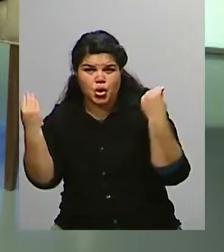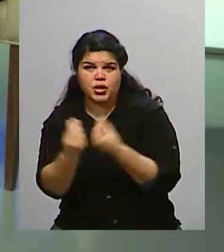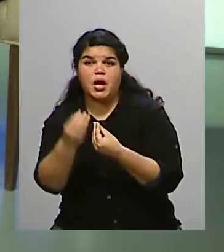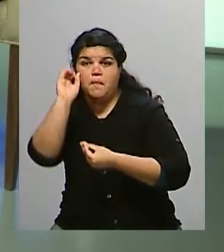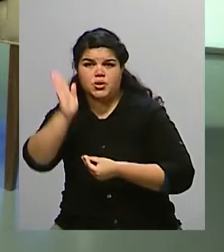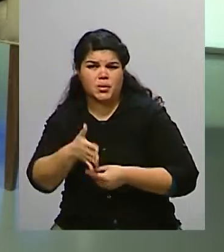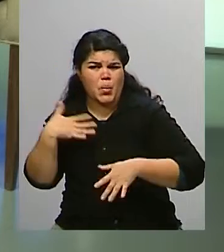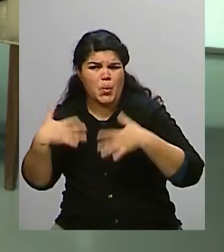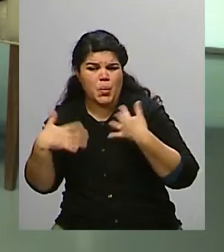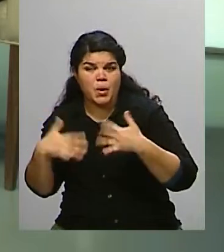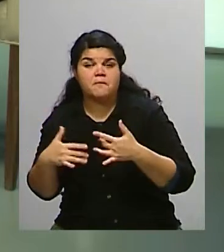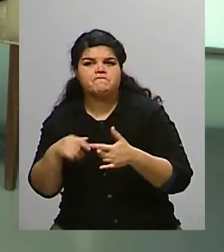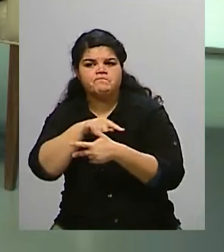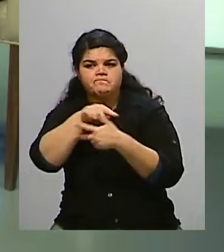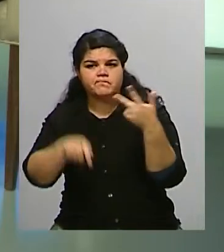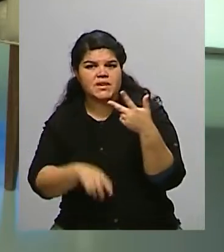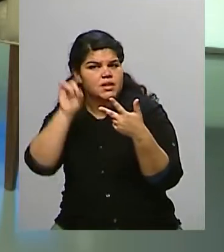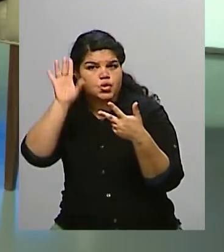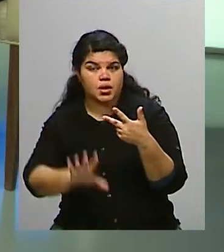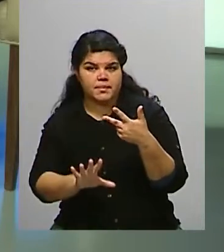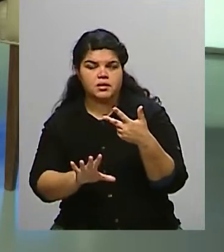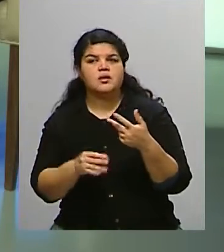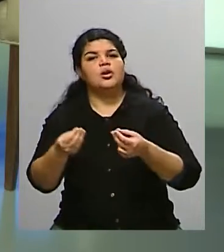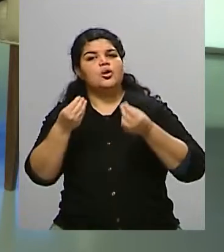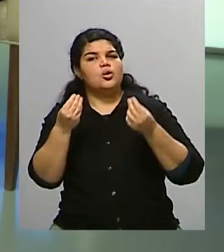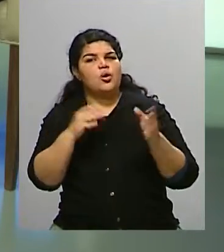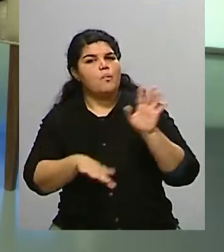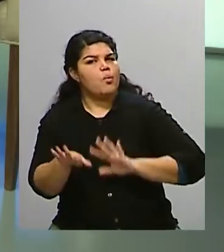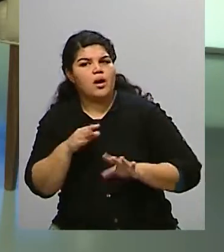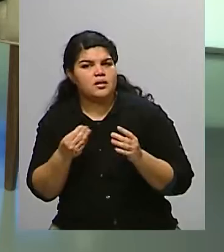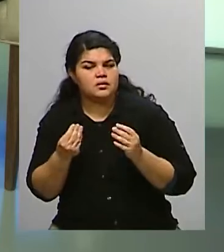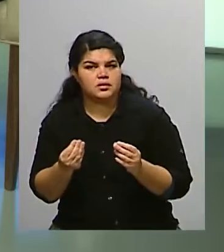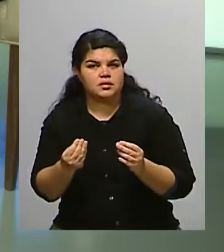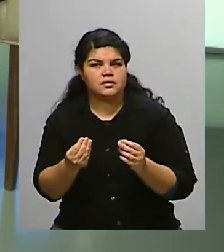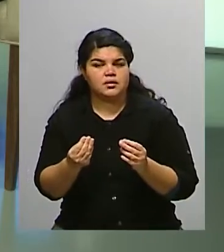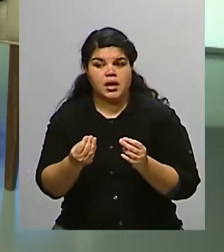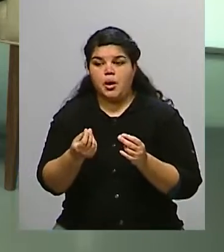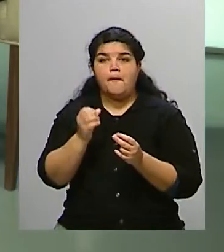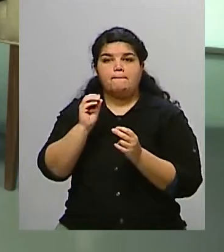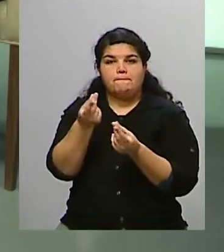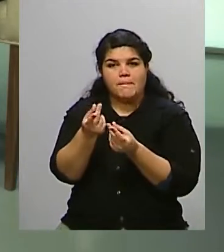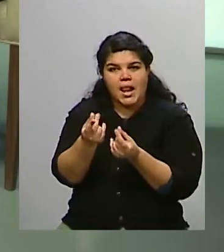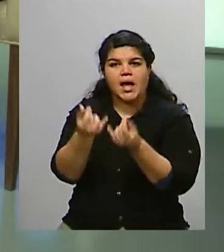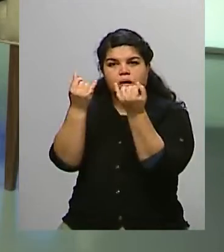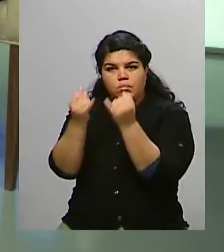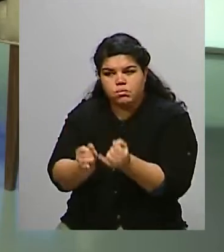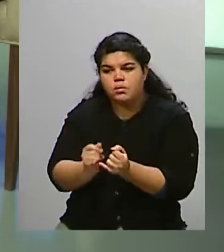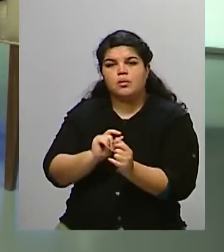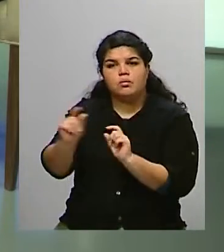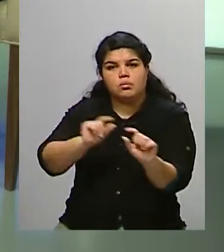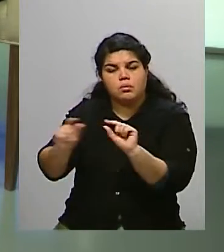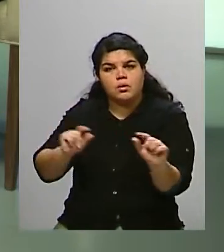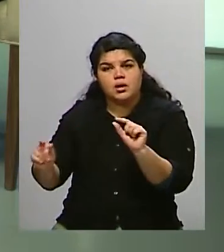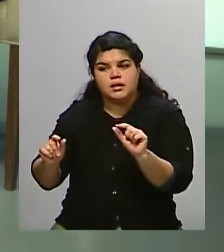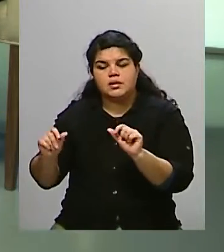ahí la cuestión económica de ir distribuyendo, apuntando específicamente, incluso me imagino, a el aporte científico para